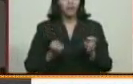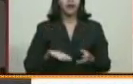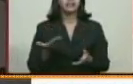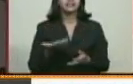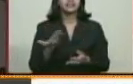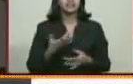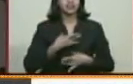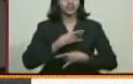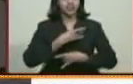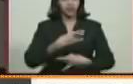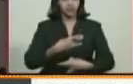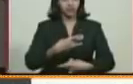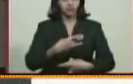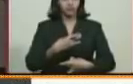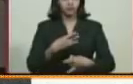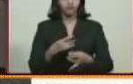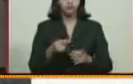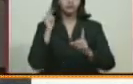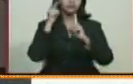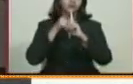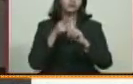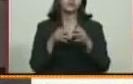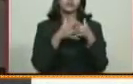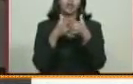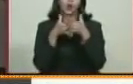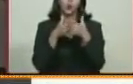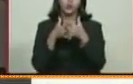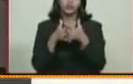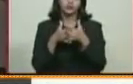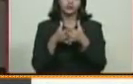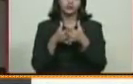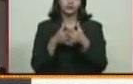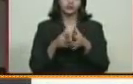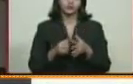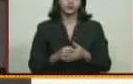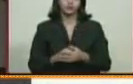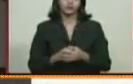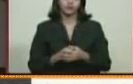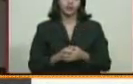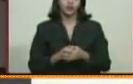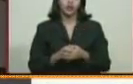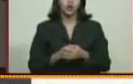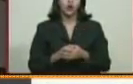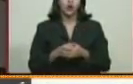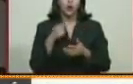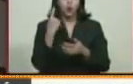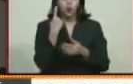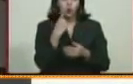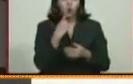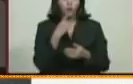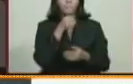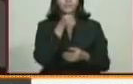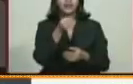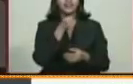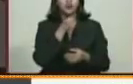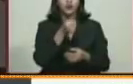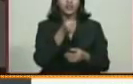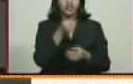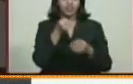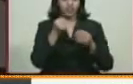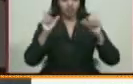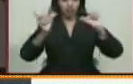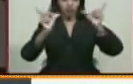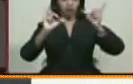¿no? Desde los Estados Unidos de América, un moderador de un programa de televisión